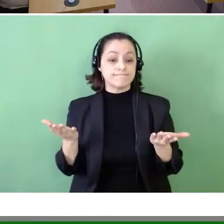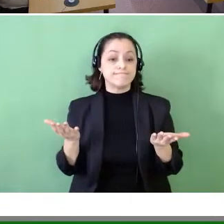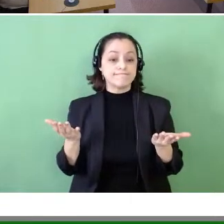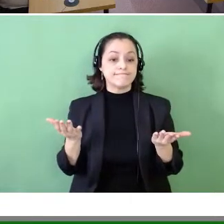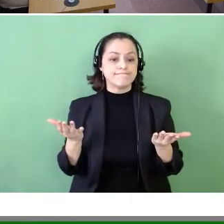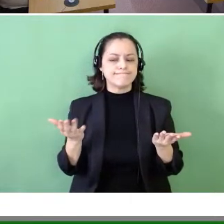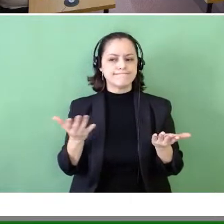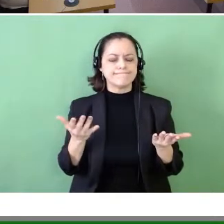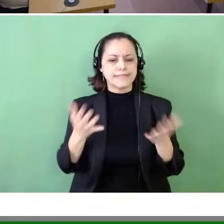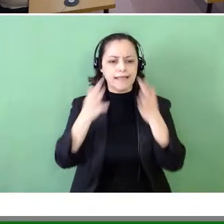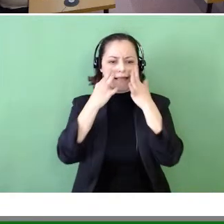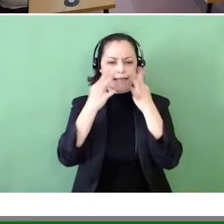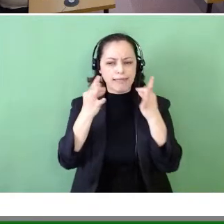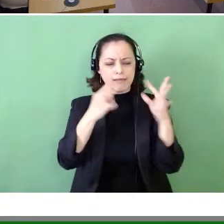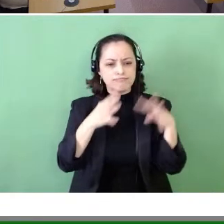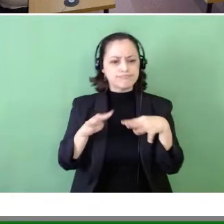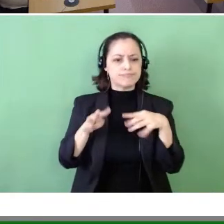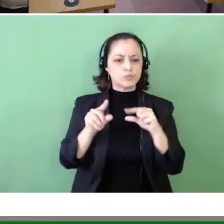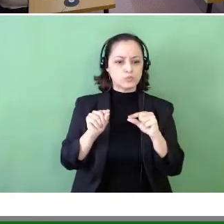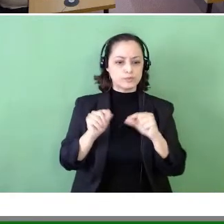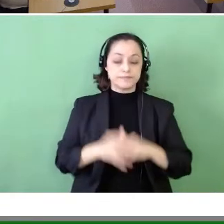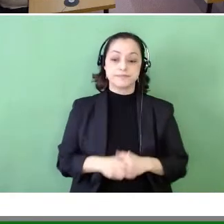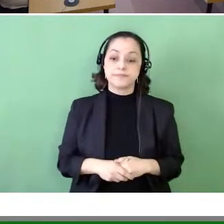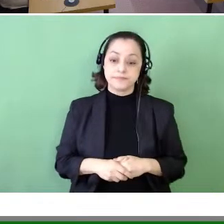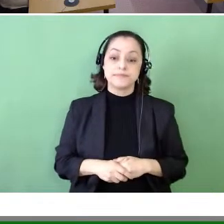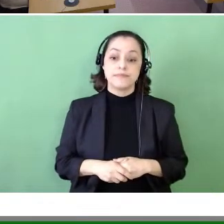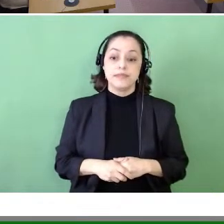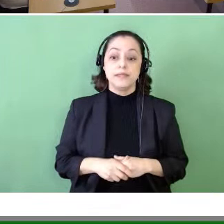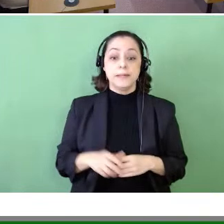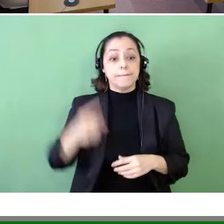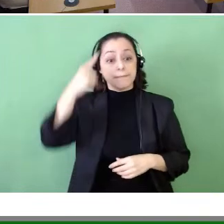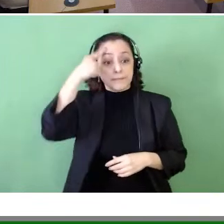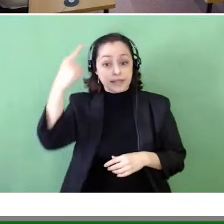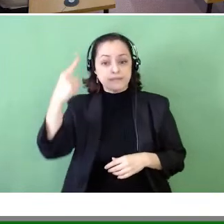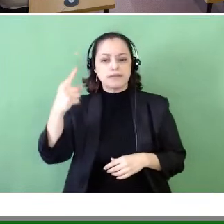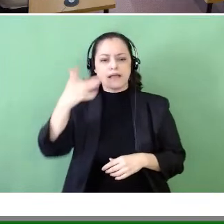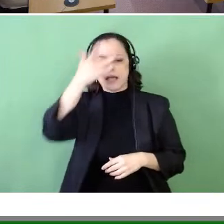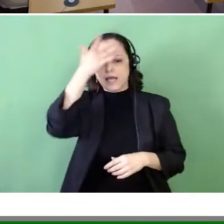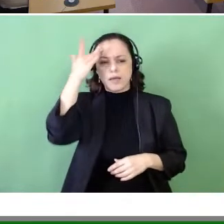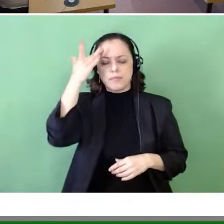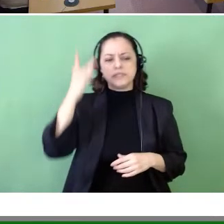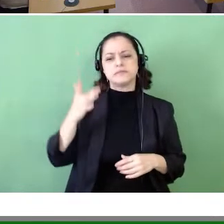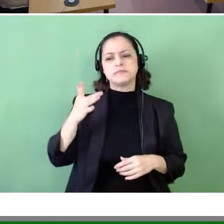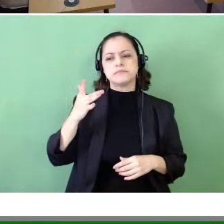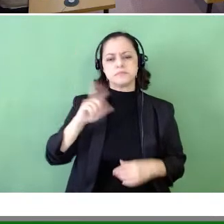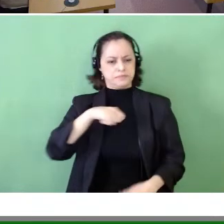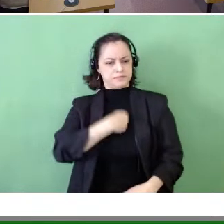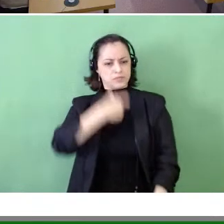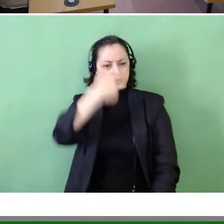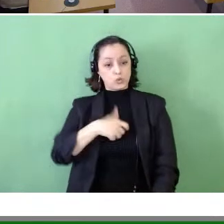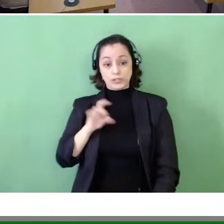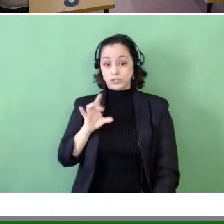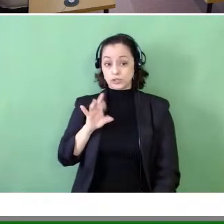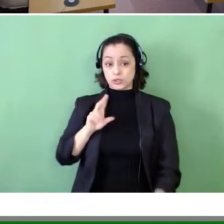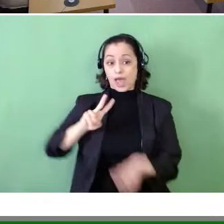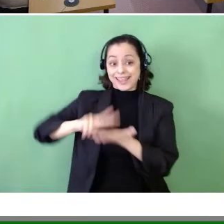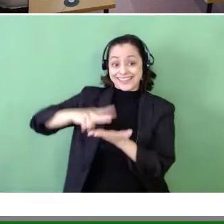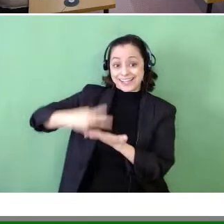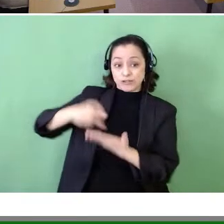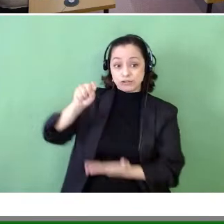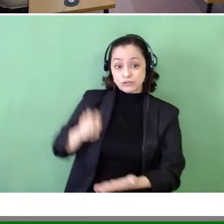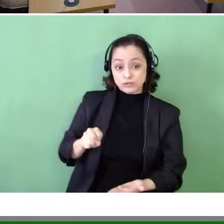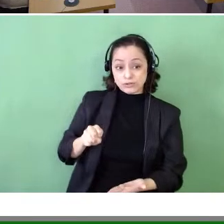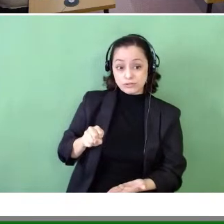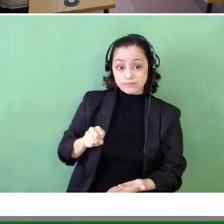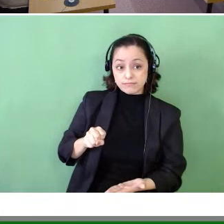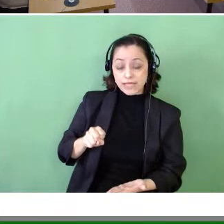llamó la atención, es que pensábamos que estos que decían que solo trabajan como traductores en el sur son personas